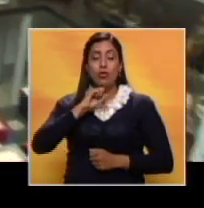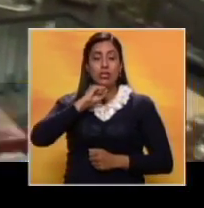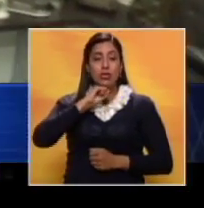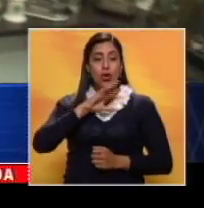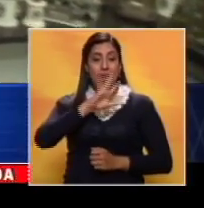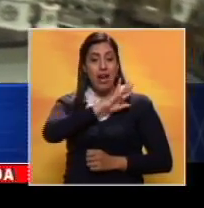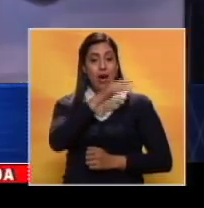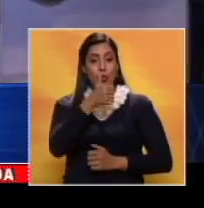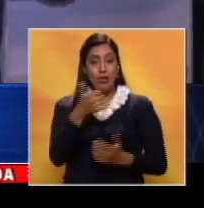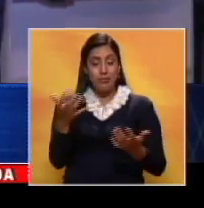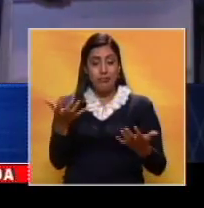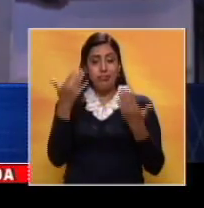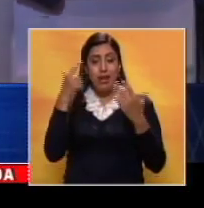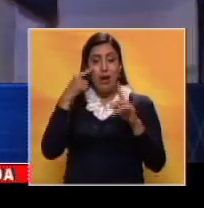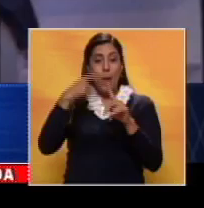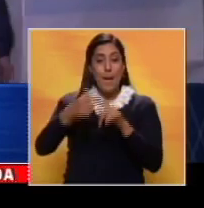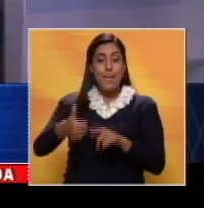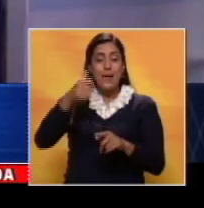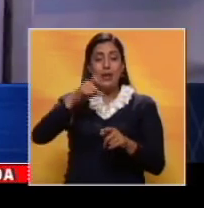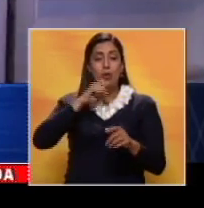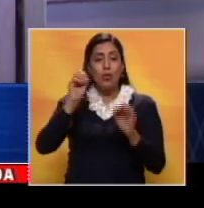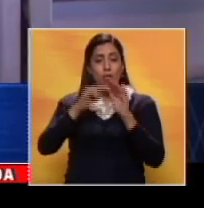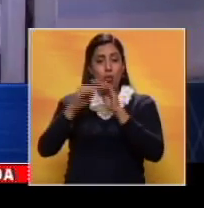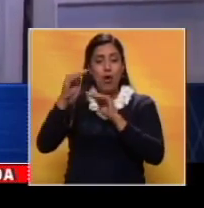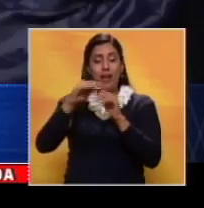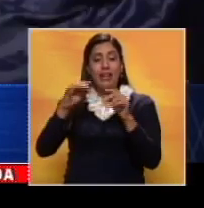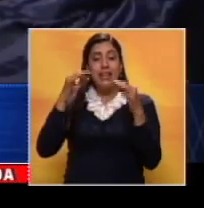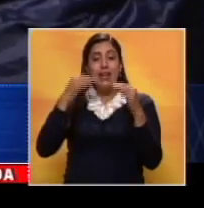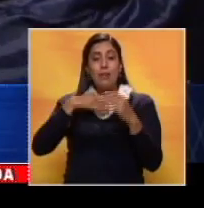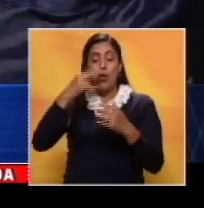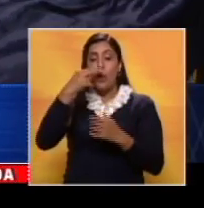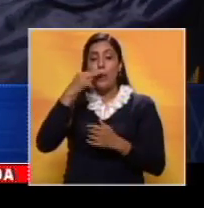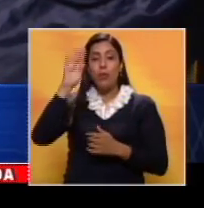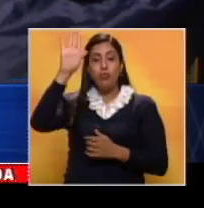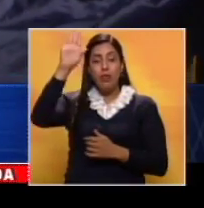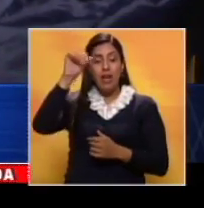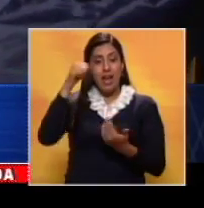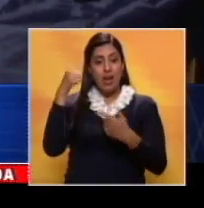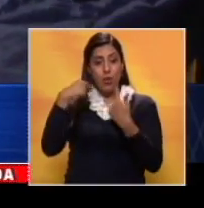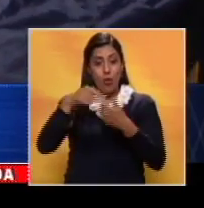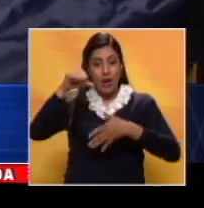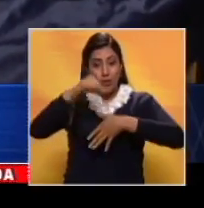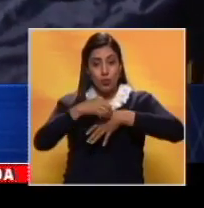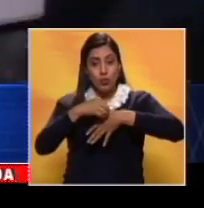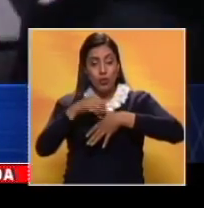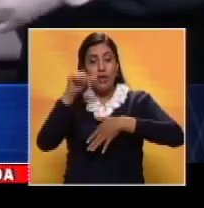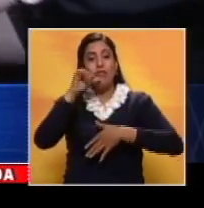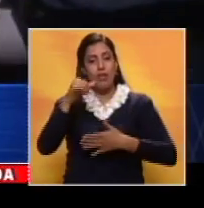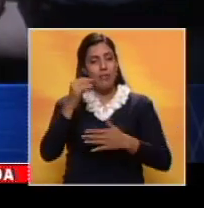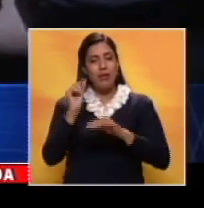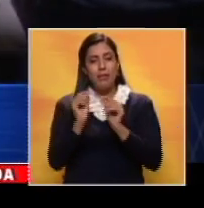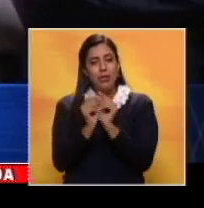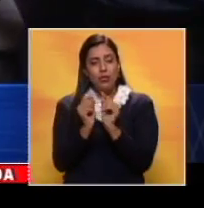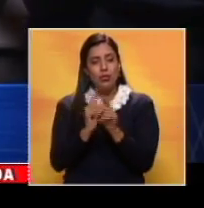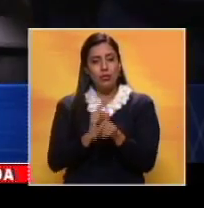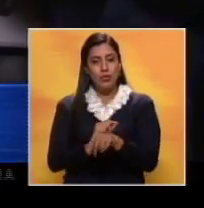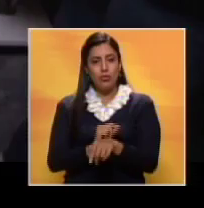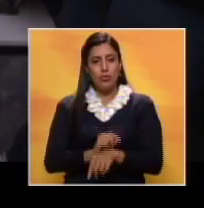histórico. Autoridades localizan la mayor colección de objetos nazi de país suramericano. Los detalles en breve.